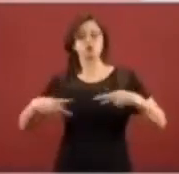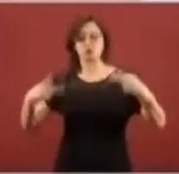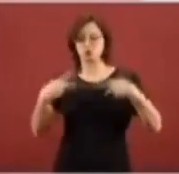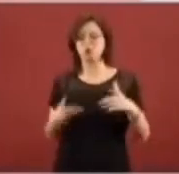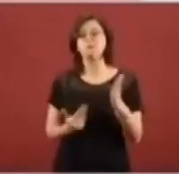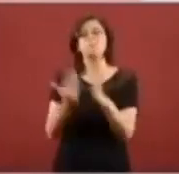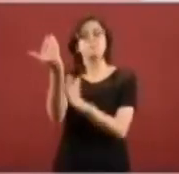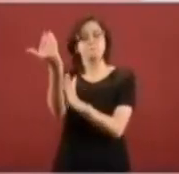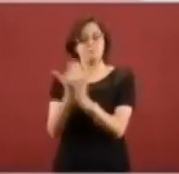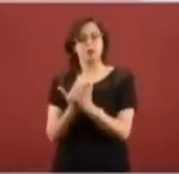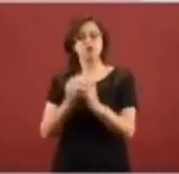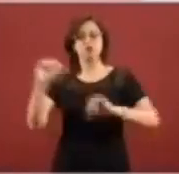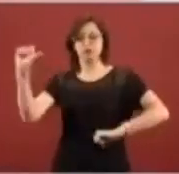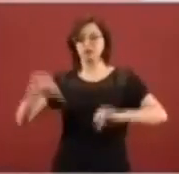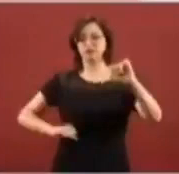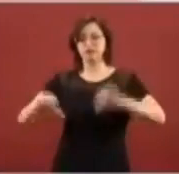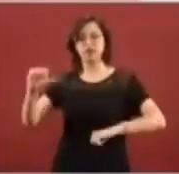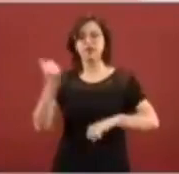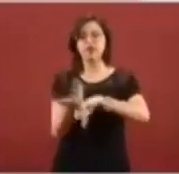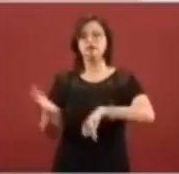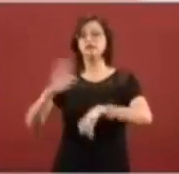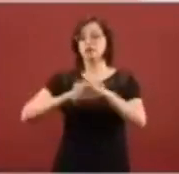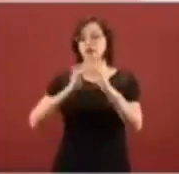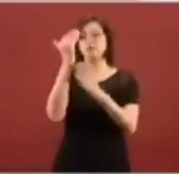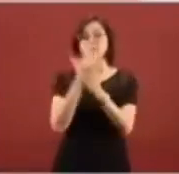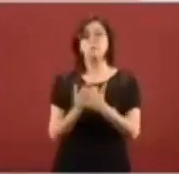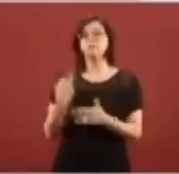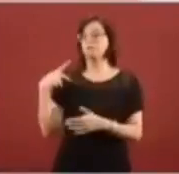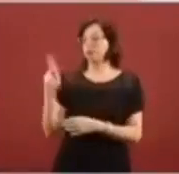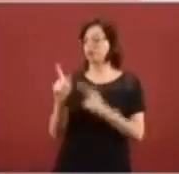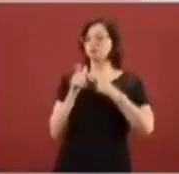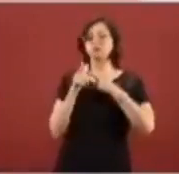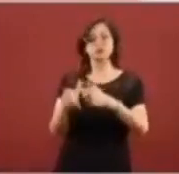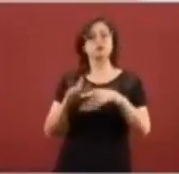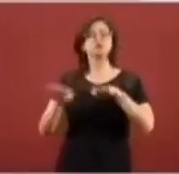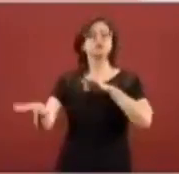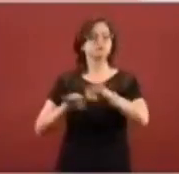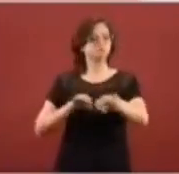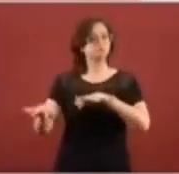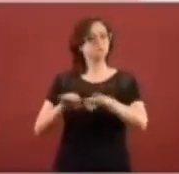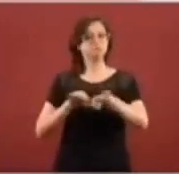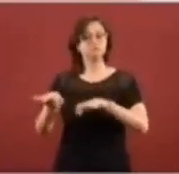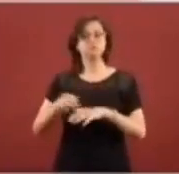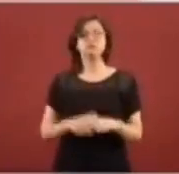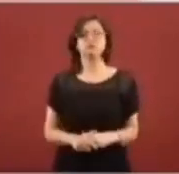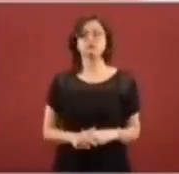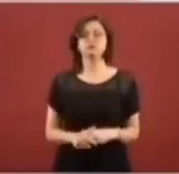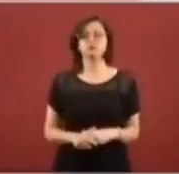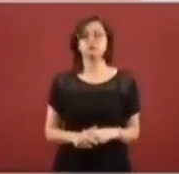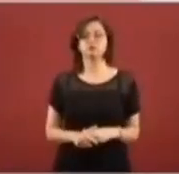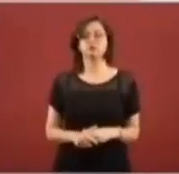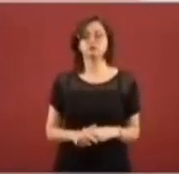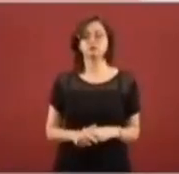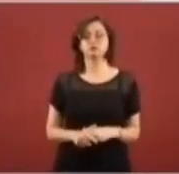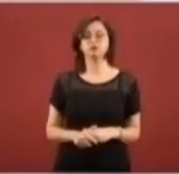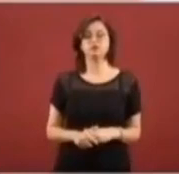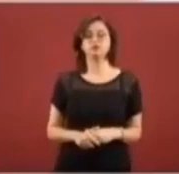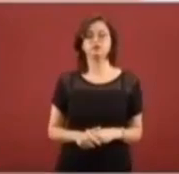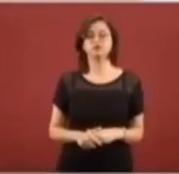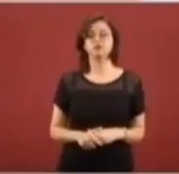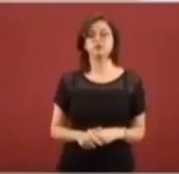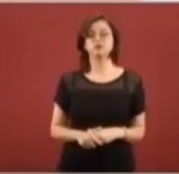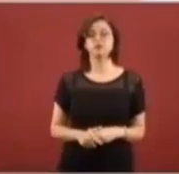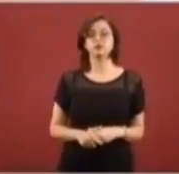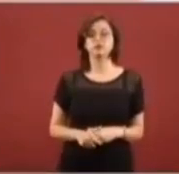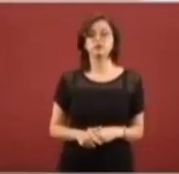actividades administrativas accesorias, pero la operación no para. E inciso C, la